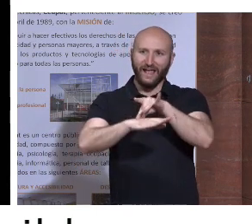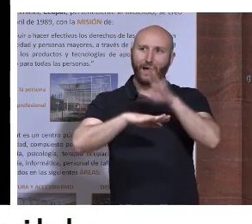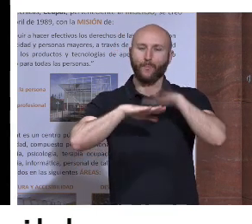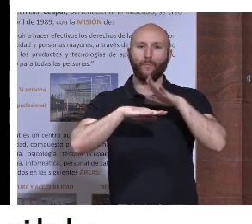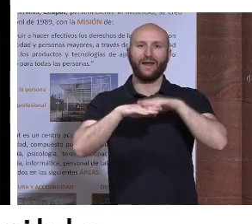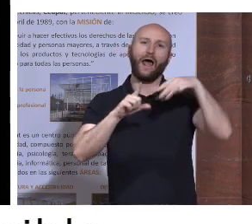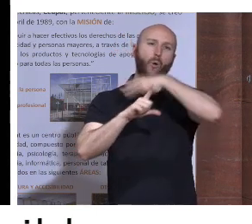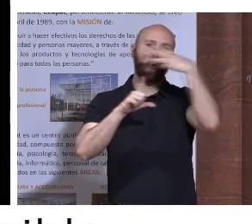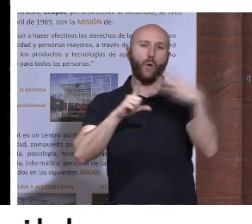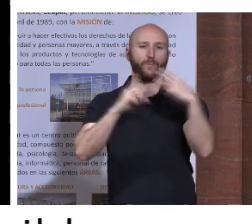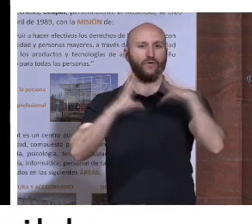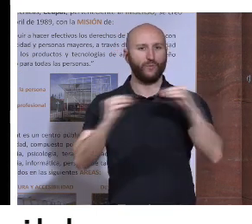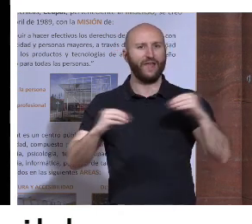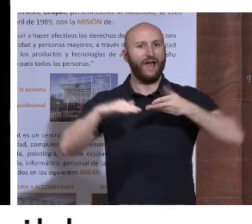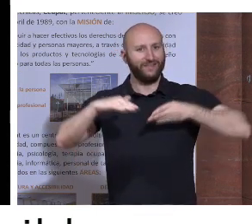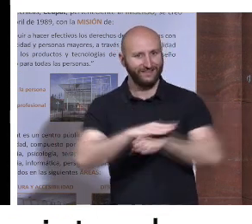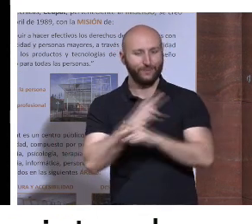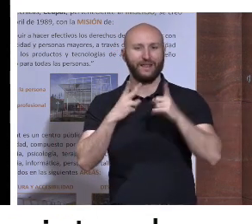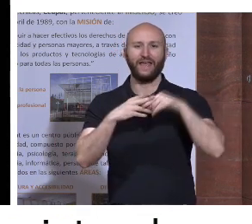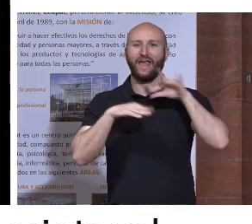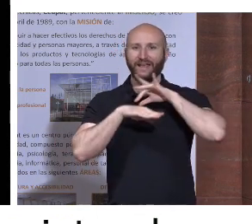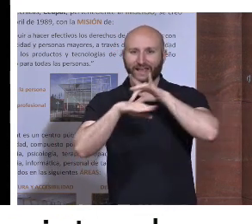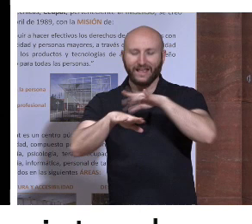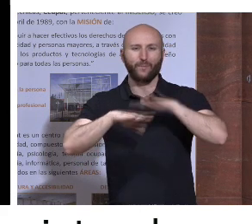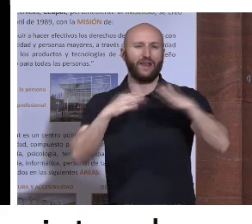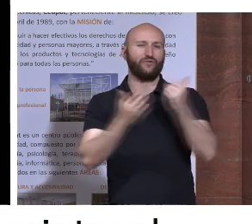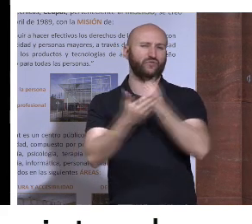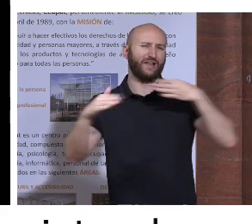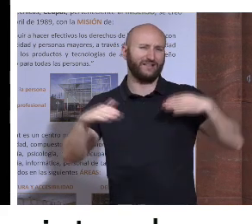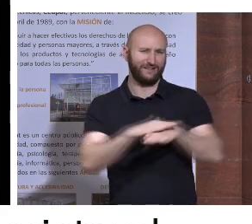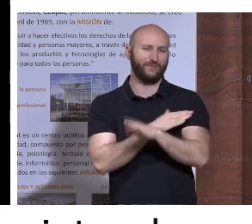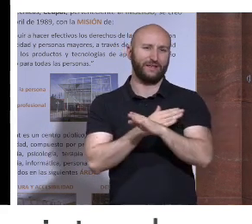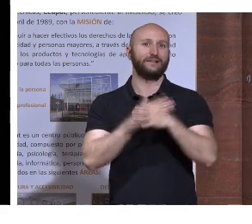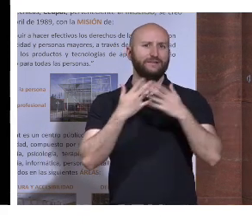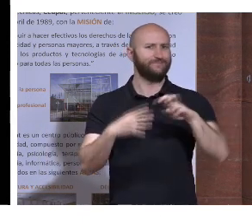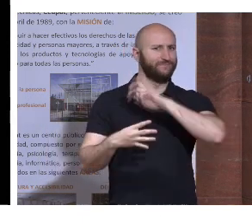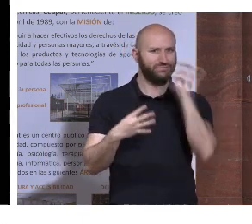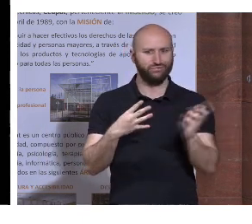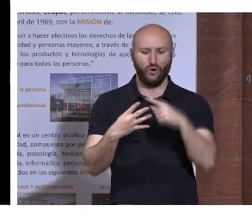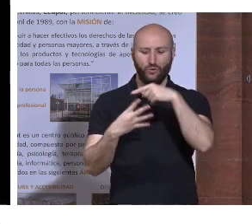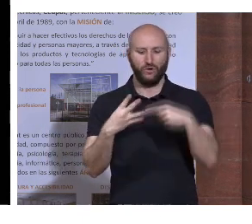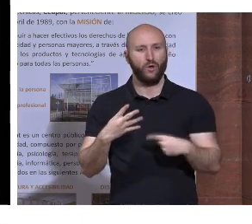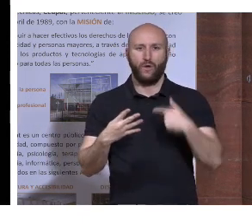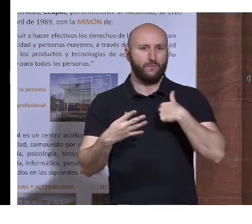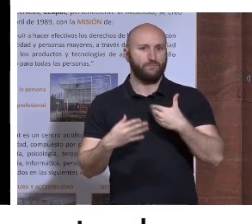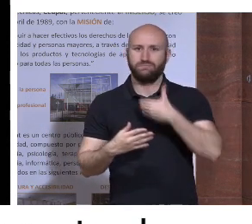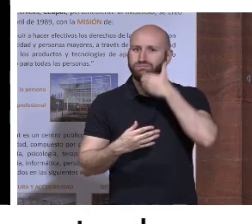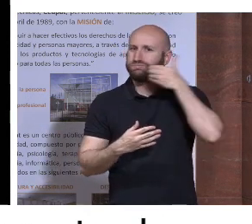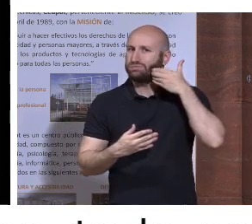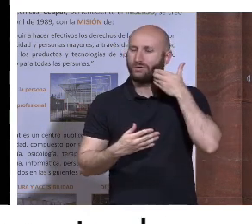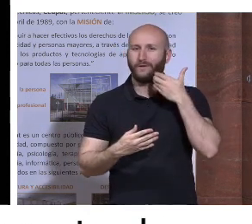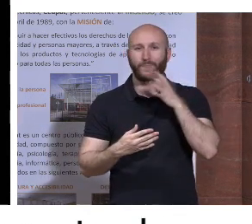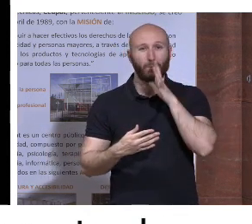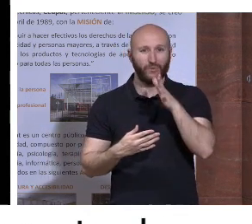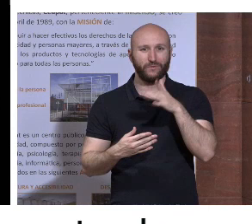virtual accesible, guías para la docencia universitaria accesible. Entonces, todo eso me enorgullece mucho porque lo he hecho además de la